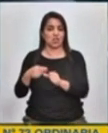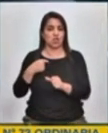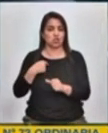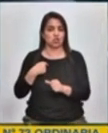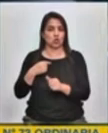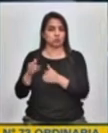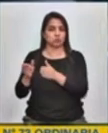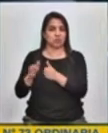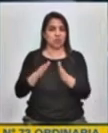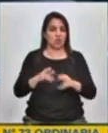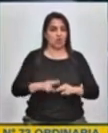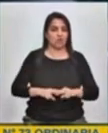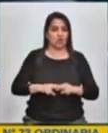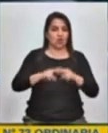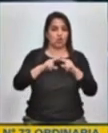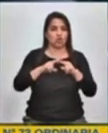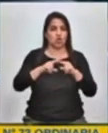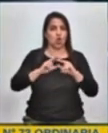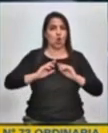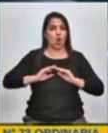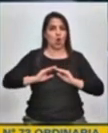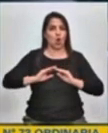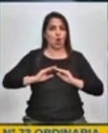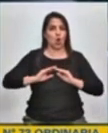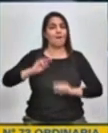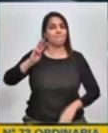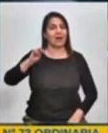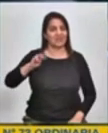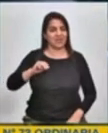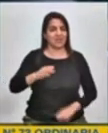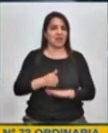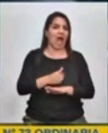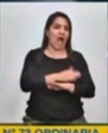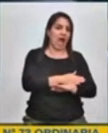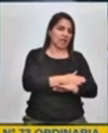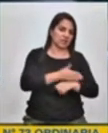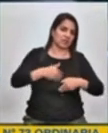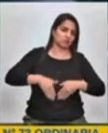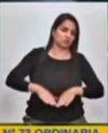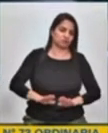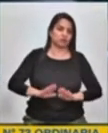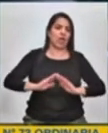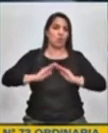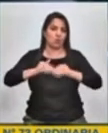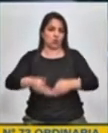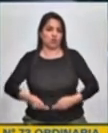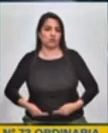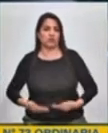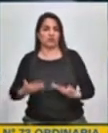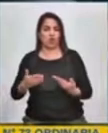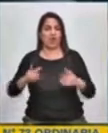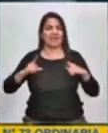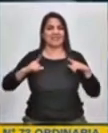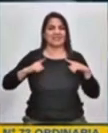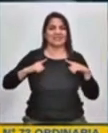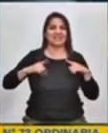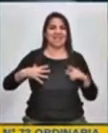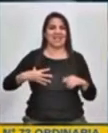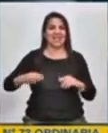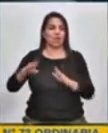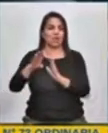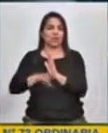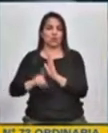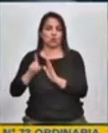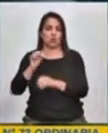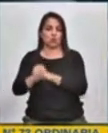de maternidad, donde se paga el pre, postnatal, la licencia por enfermedad grave de hijo menor de 1 año, me tocó legislar como senadora